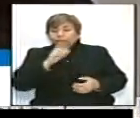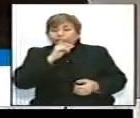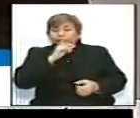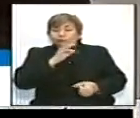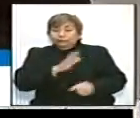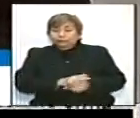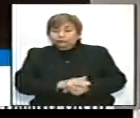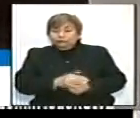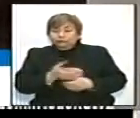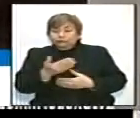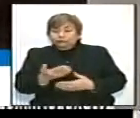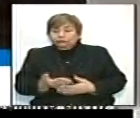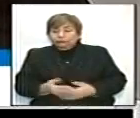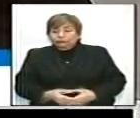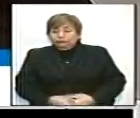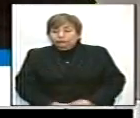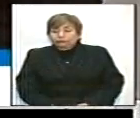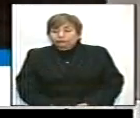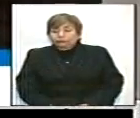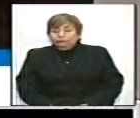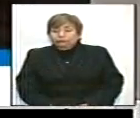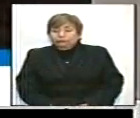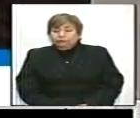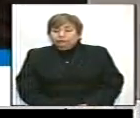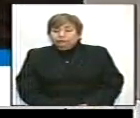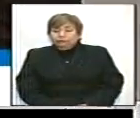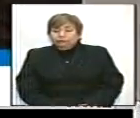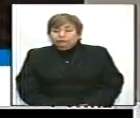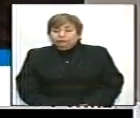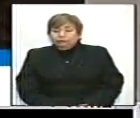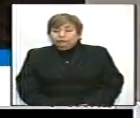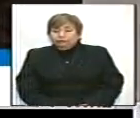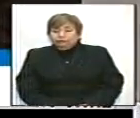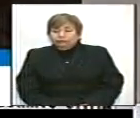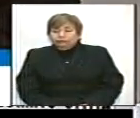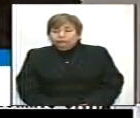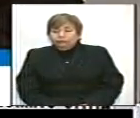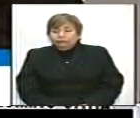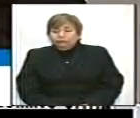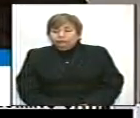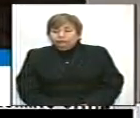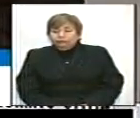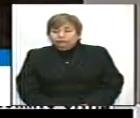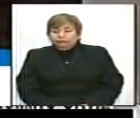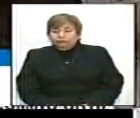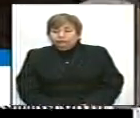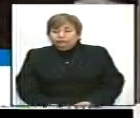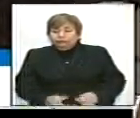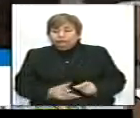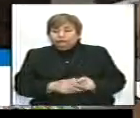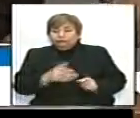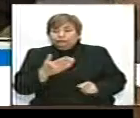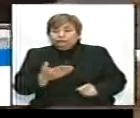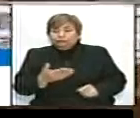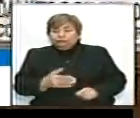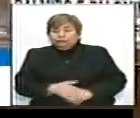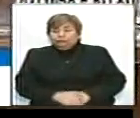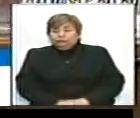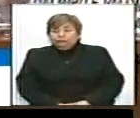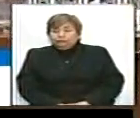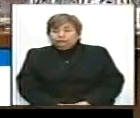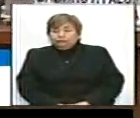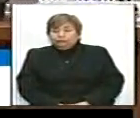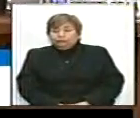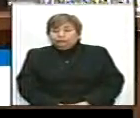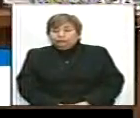de seguir llevando adelante este importante proyecto. En ese sentido vamos a darle la palabra al director general,